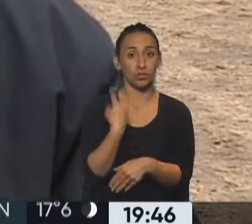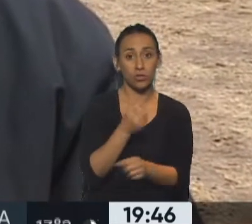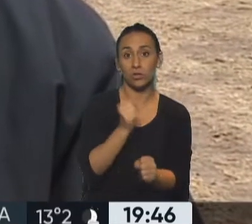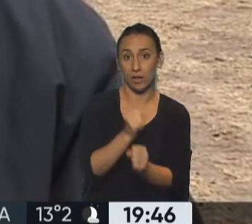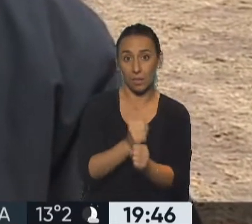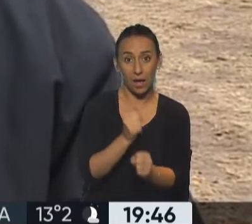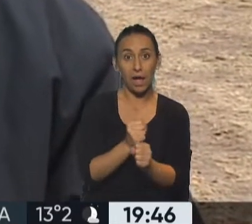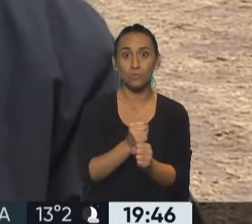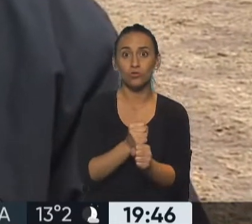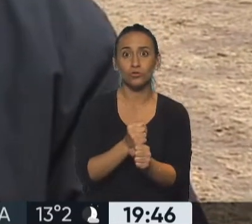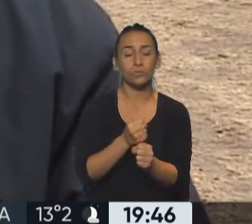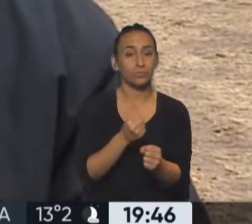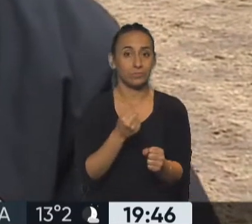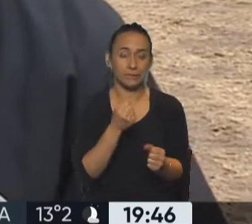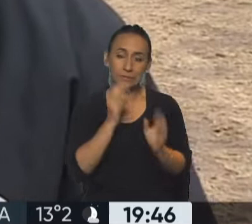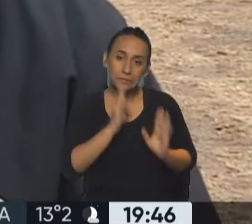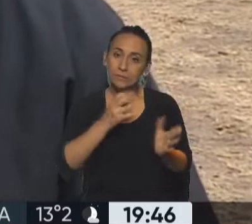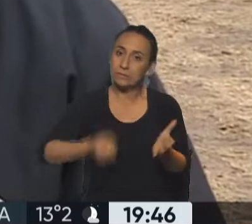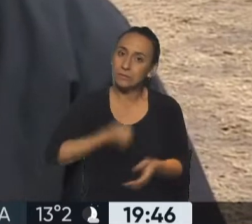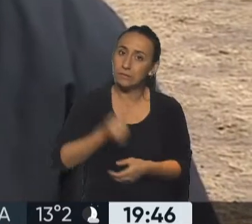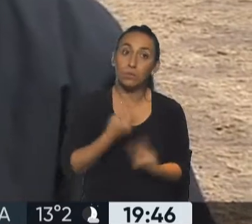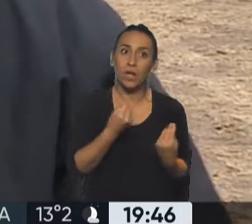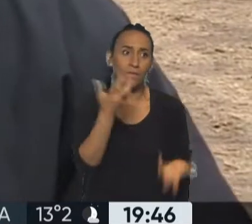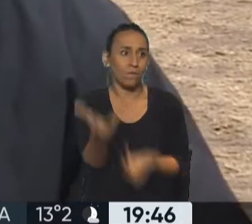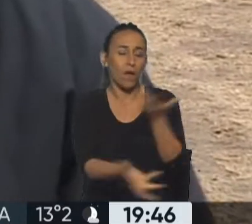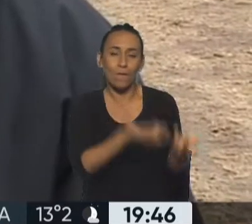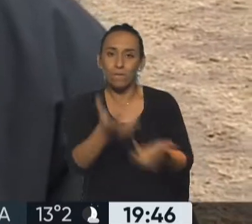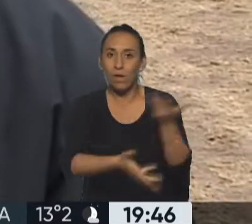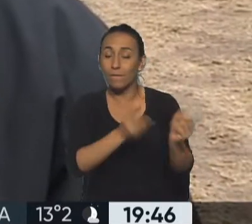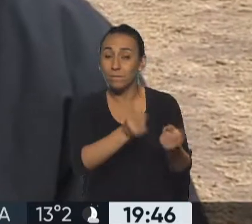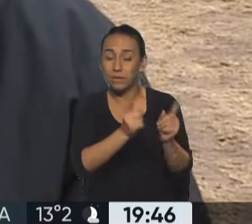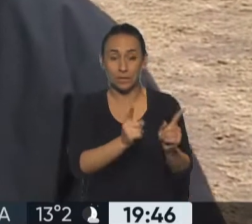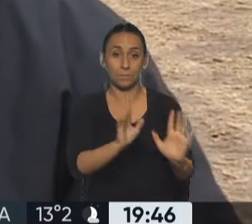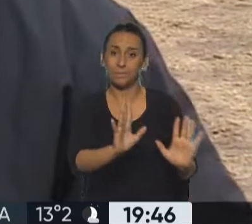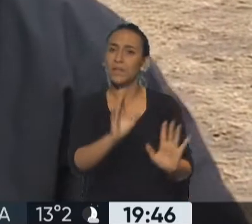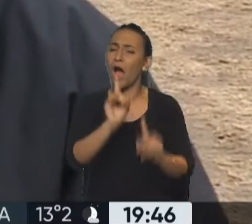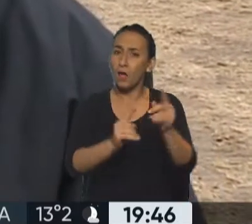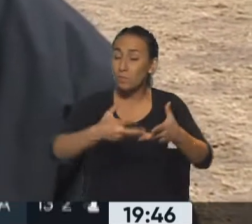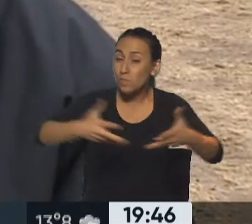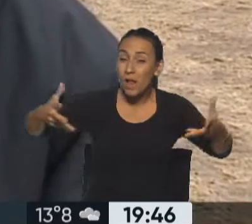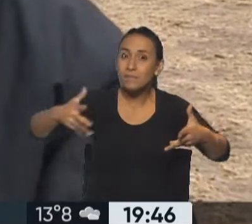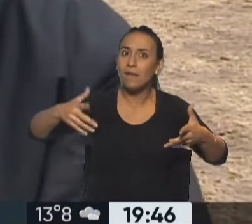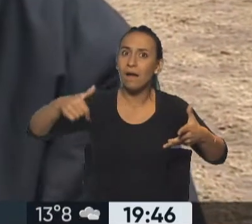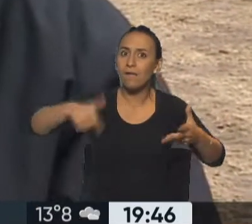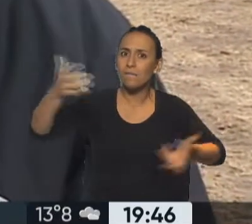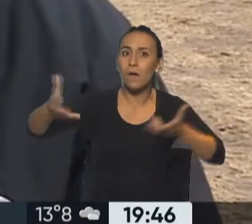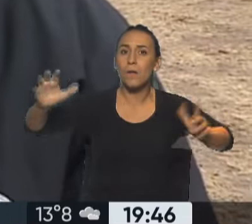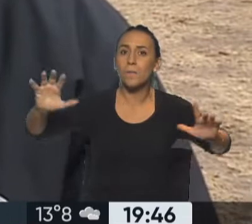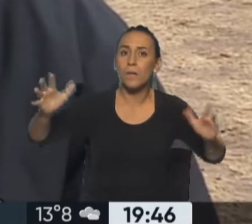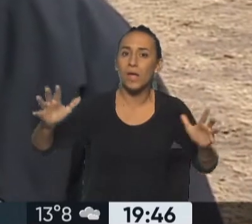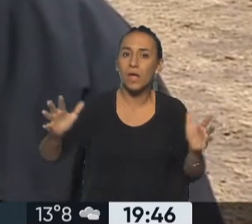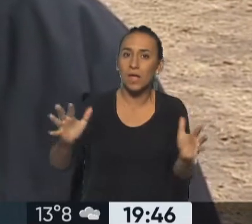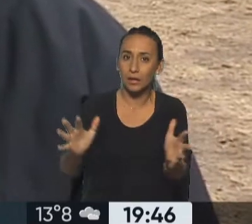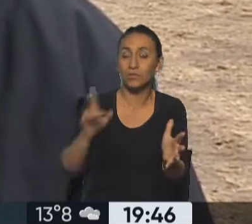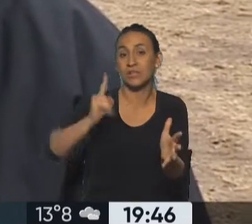islas. Bueno, los dos trabajos han ido dando resultado, fuimos achicando la cantidad de foco, hemos mejorado los controles